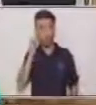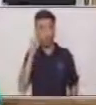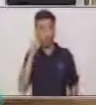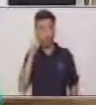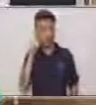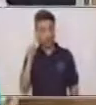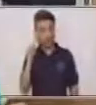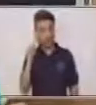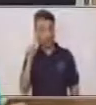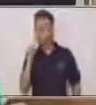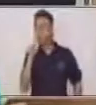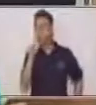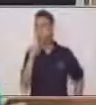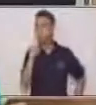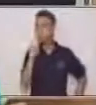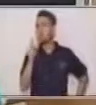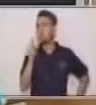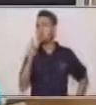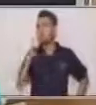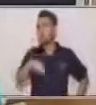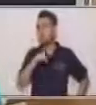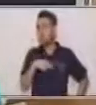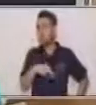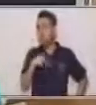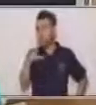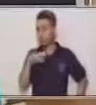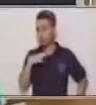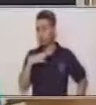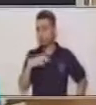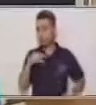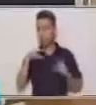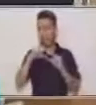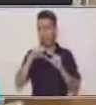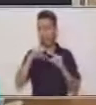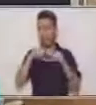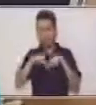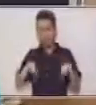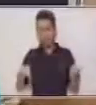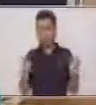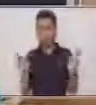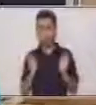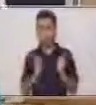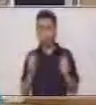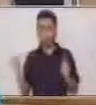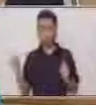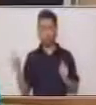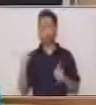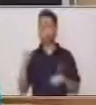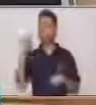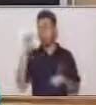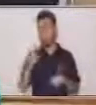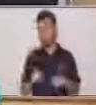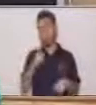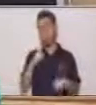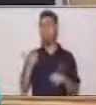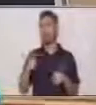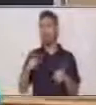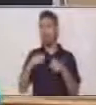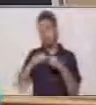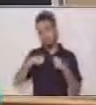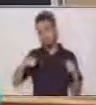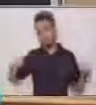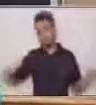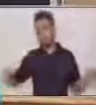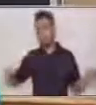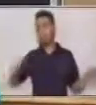Tú usualmente en casa tienes una regla como esta. Puedes utilizar la regla, puedes utilizar una